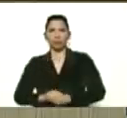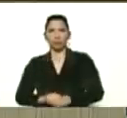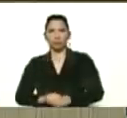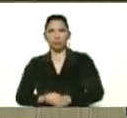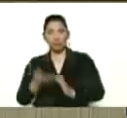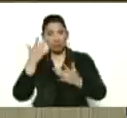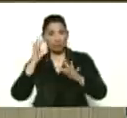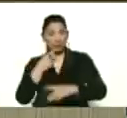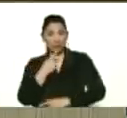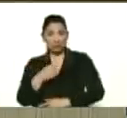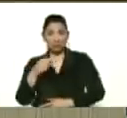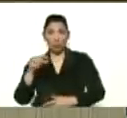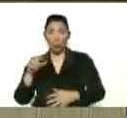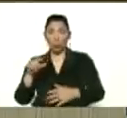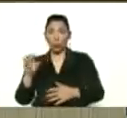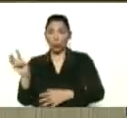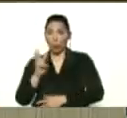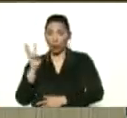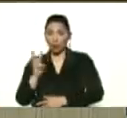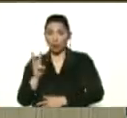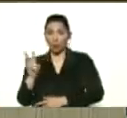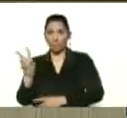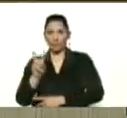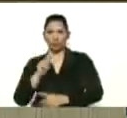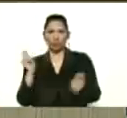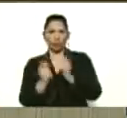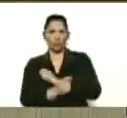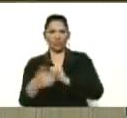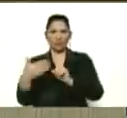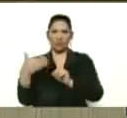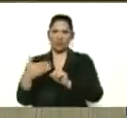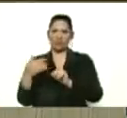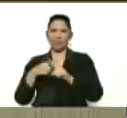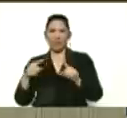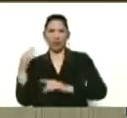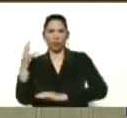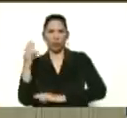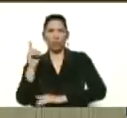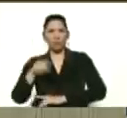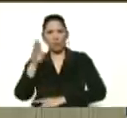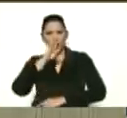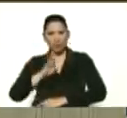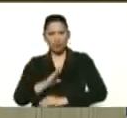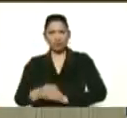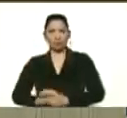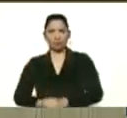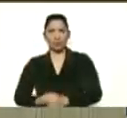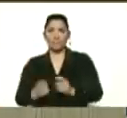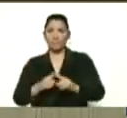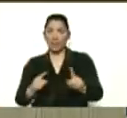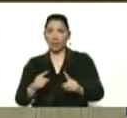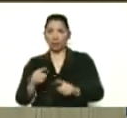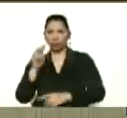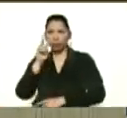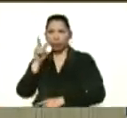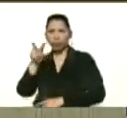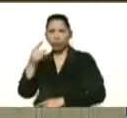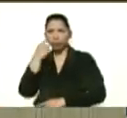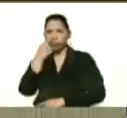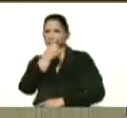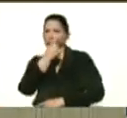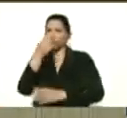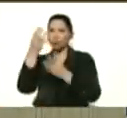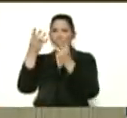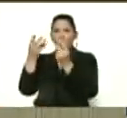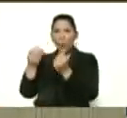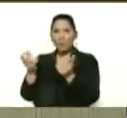según dice Washington Post, Venezuela se convertía en una amenaza para Colombia y para Brasil, pero si uno mira los